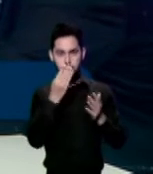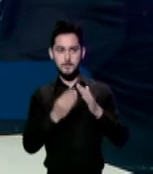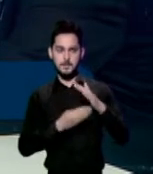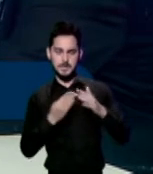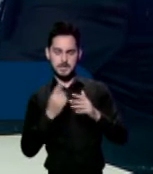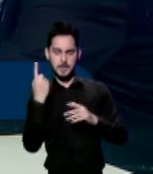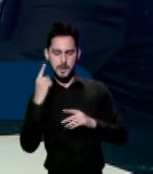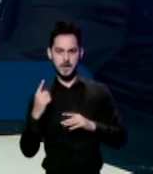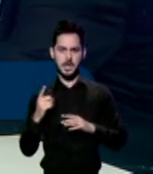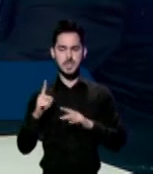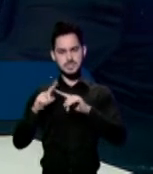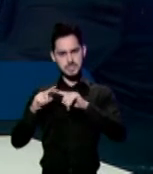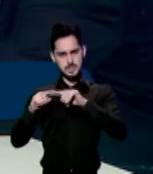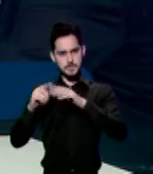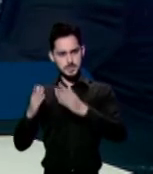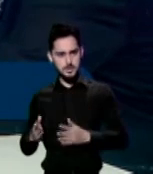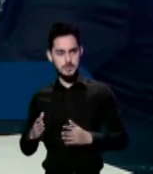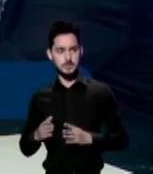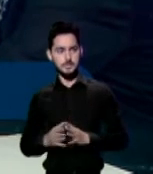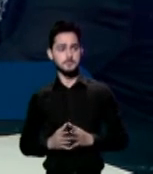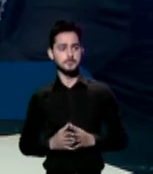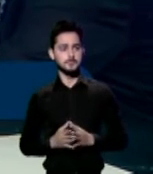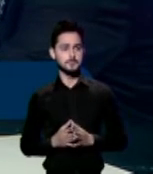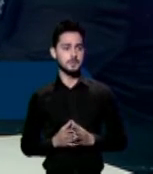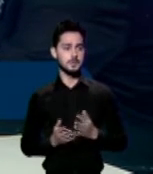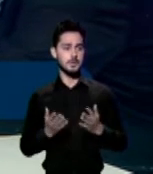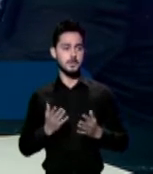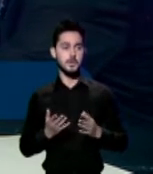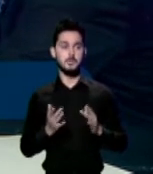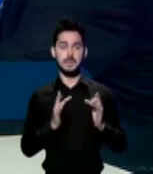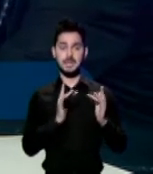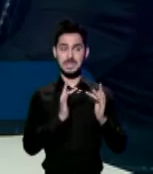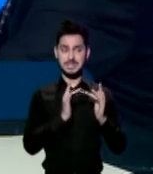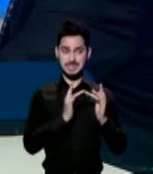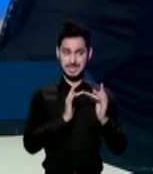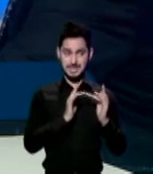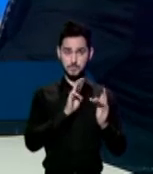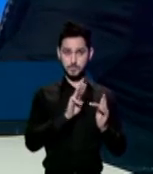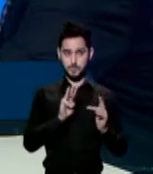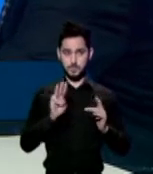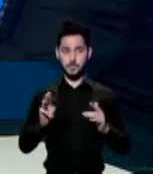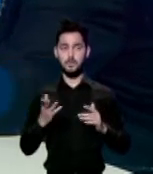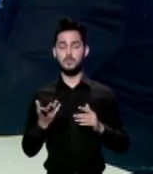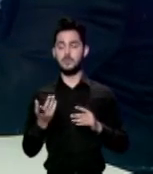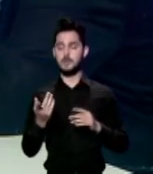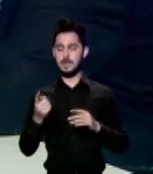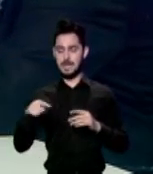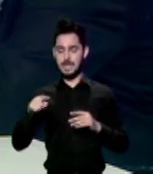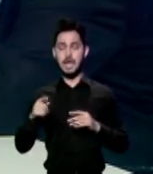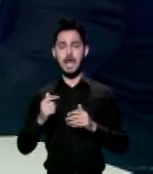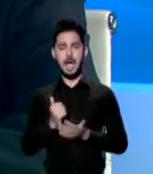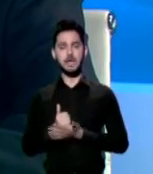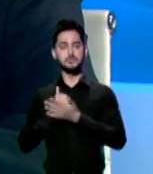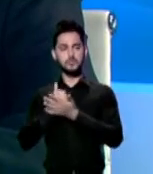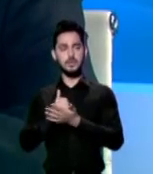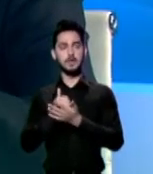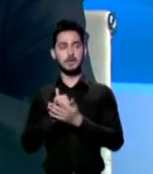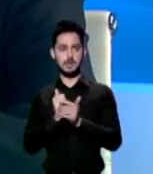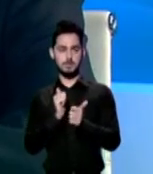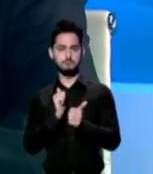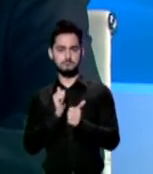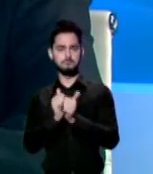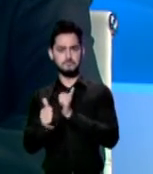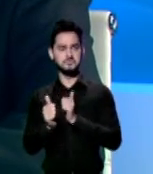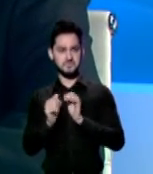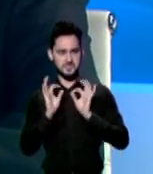dependientes. Otro error que se puede cometer, aunque sea la planilla electrónica, es que se ponga la esposa como dependiente. A veces entrevistamos a la persona y me dice, sí,